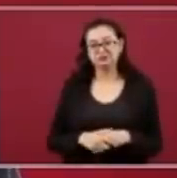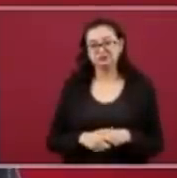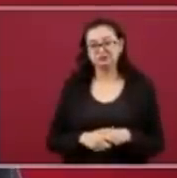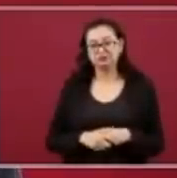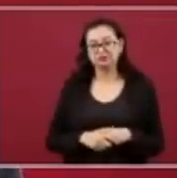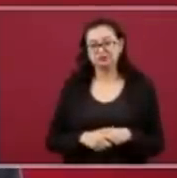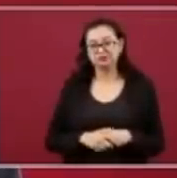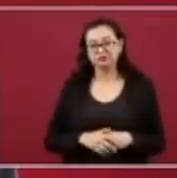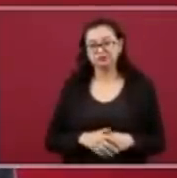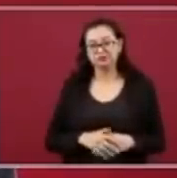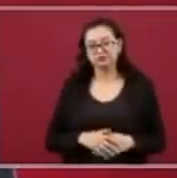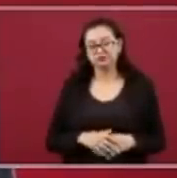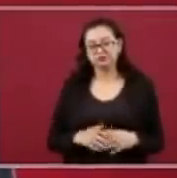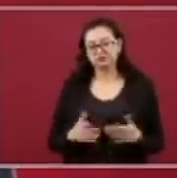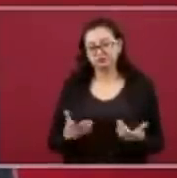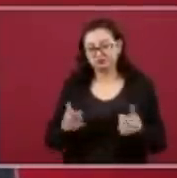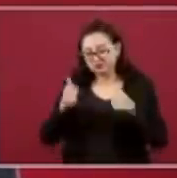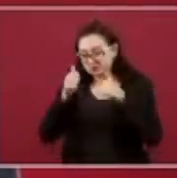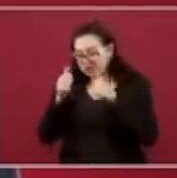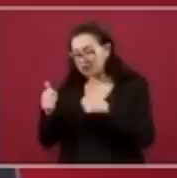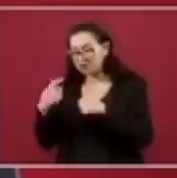se fijaron otras prioridades.